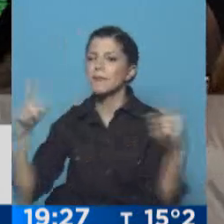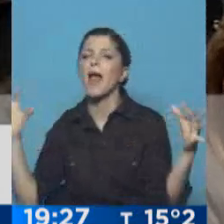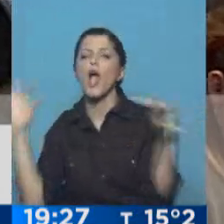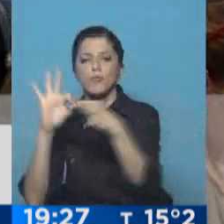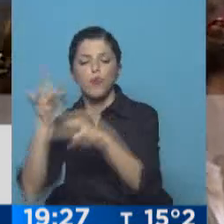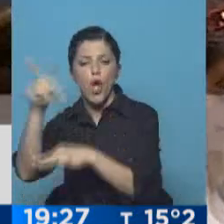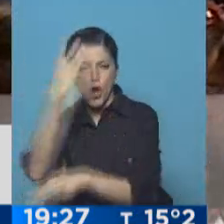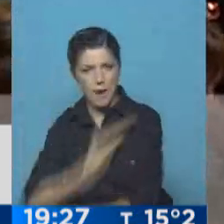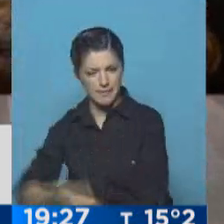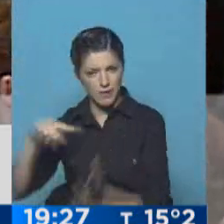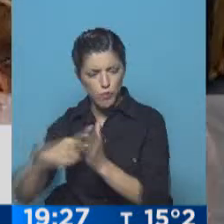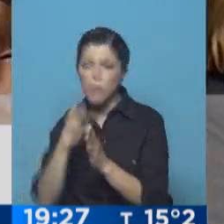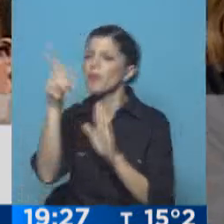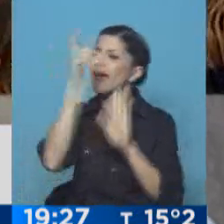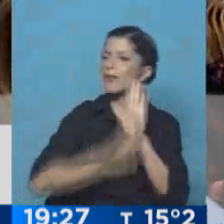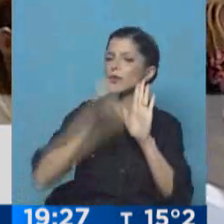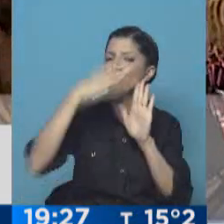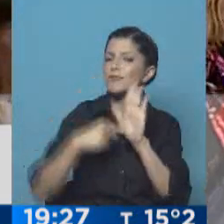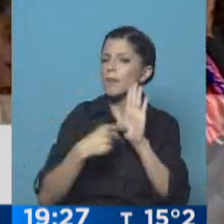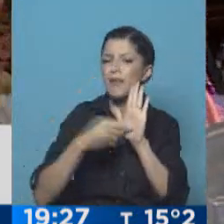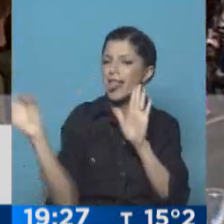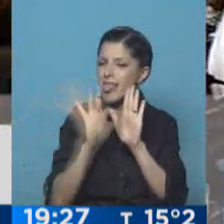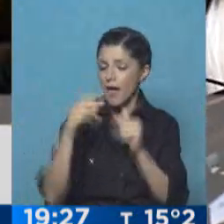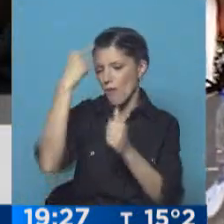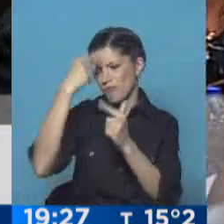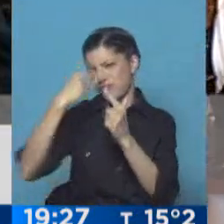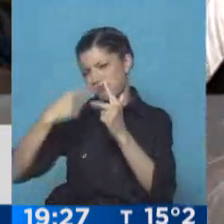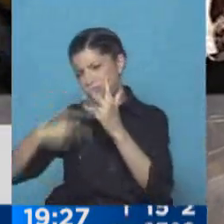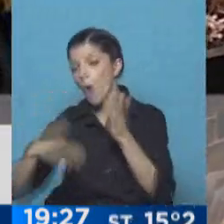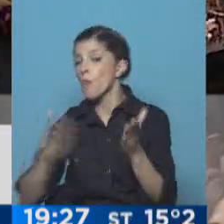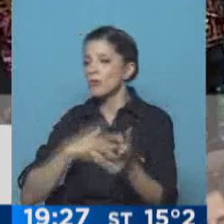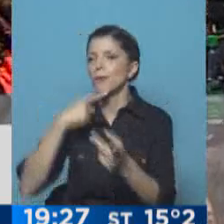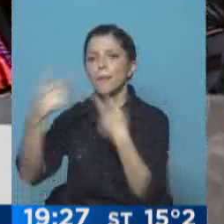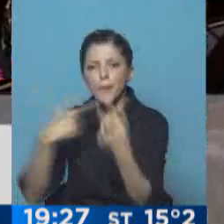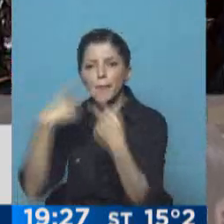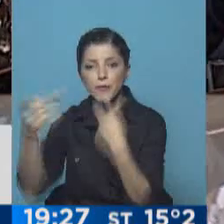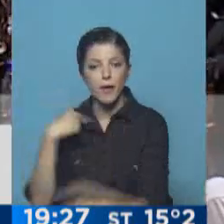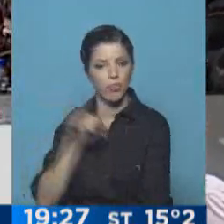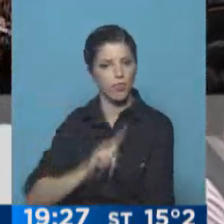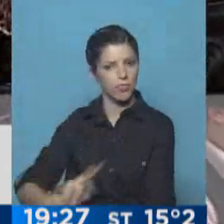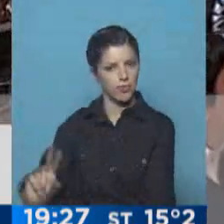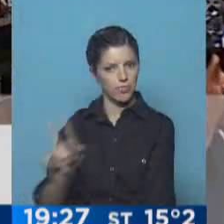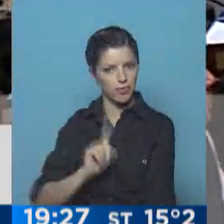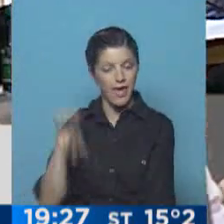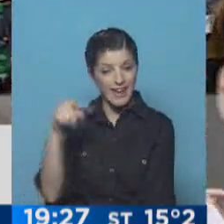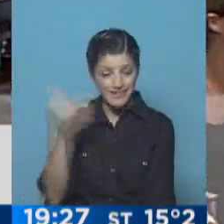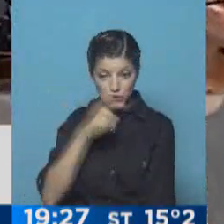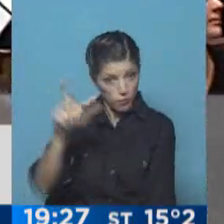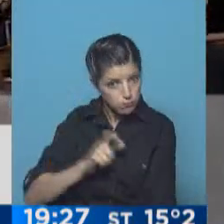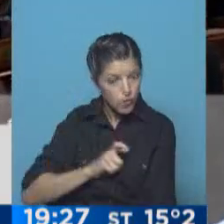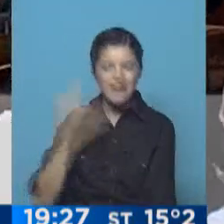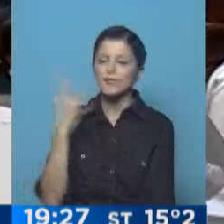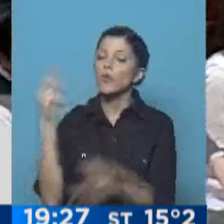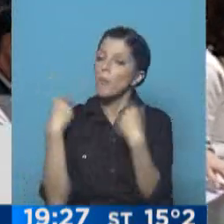qué se ocultaron y no se publicaron en el boletín oficial. Bueno, muchas preguntas que no tienen respuesta, que si hubieran tenido respuesta seguramente podrían haber evitado